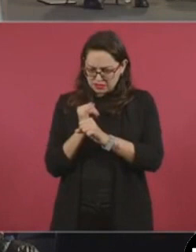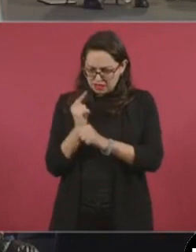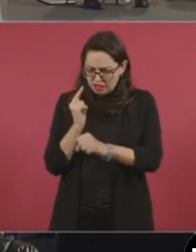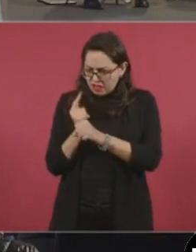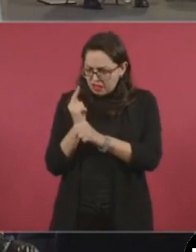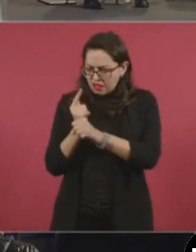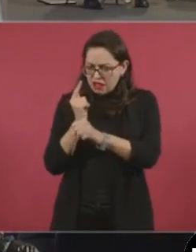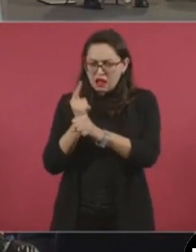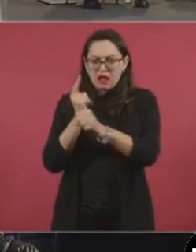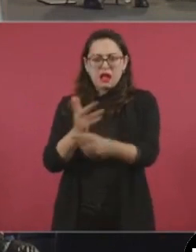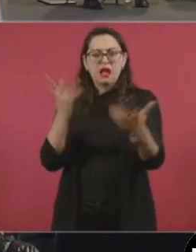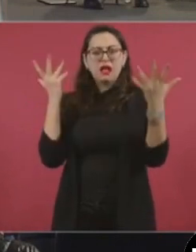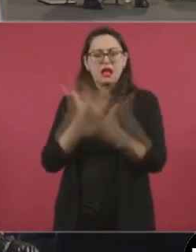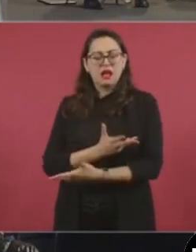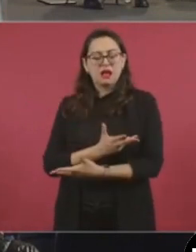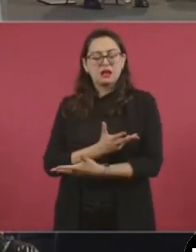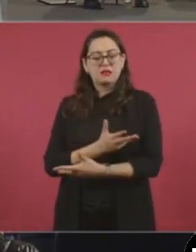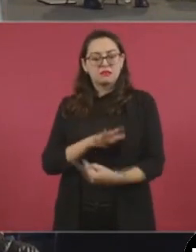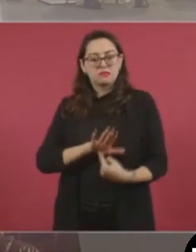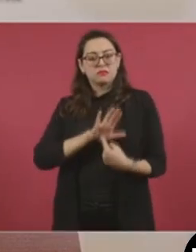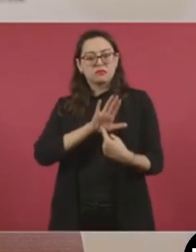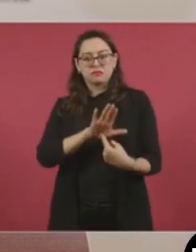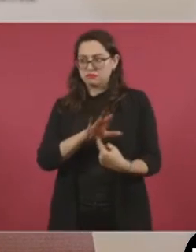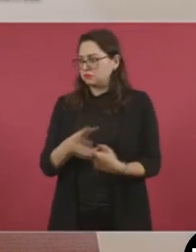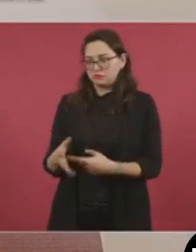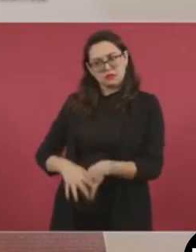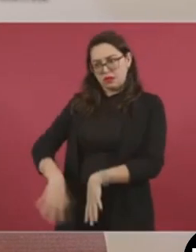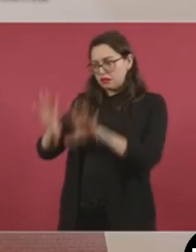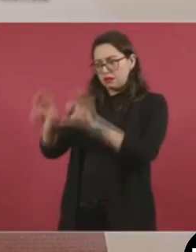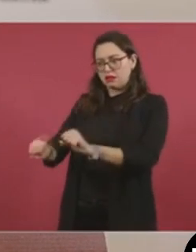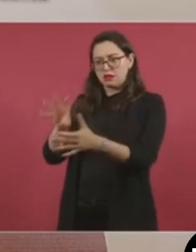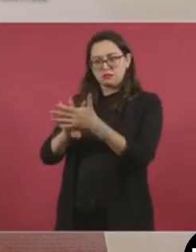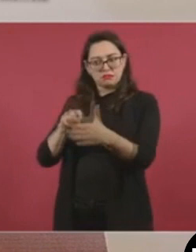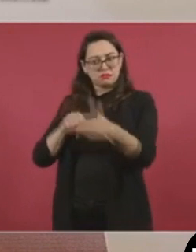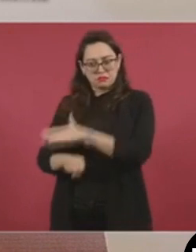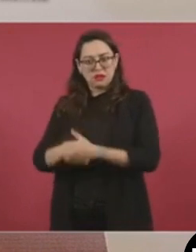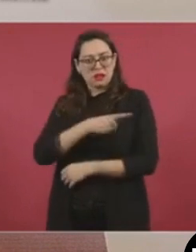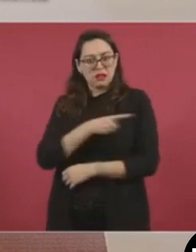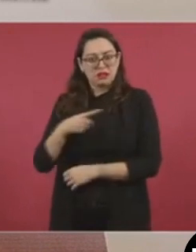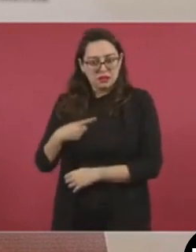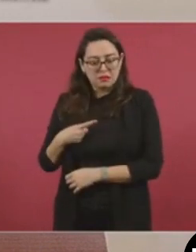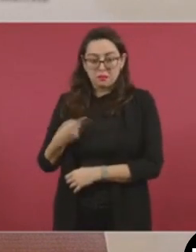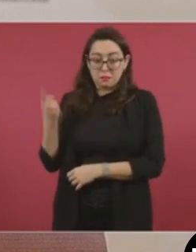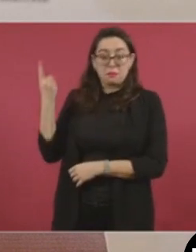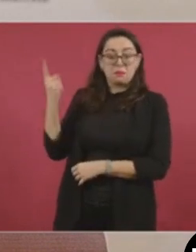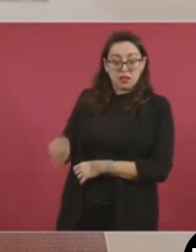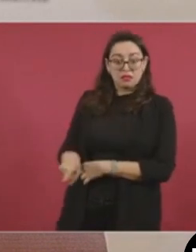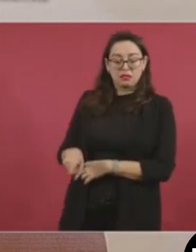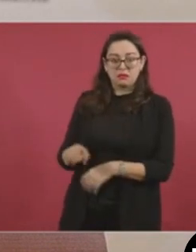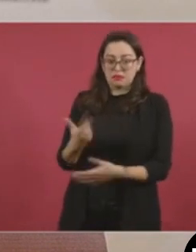la Fiscalía. Entonces no es, en efecto, cualquier